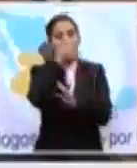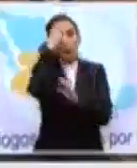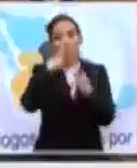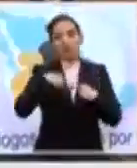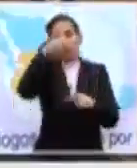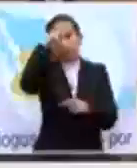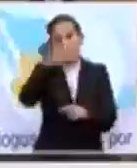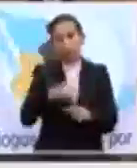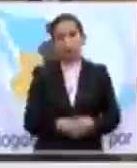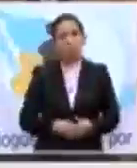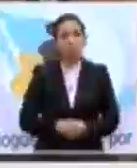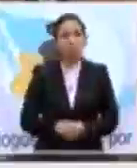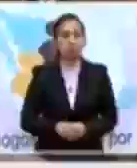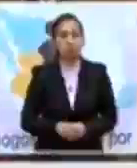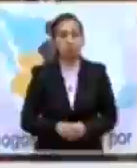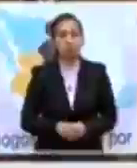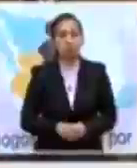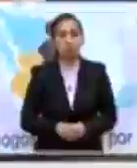los mexicanos.